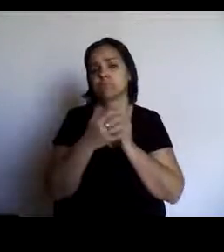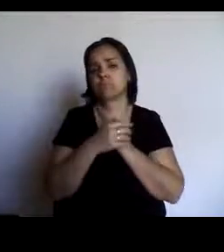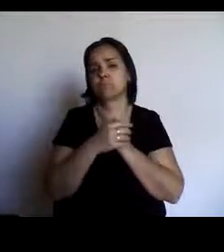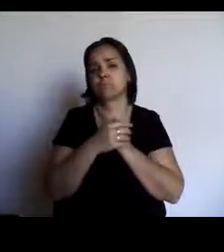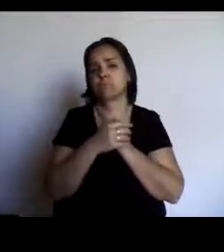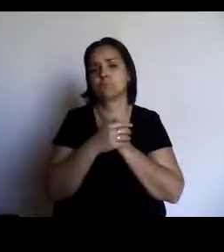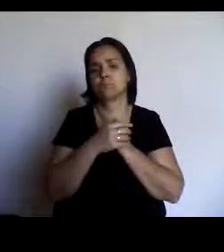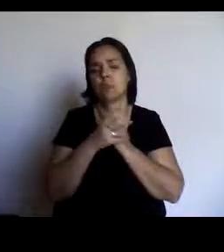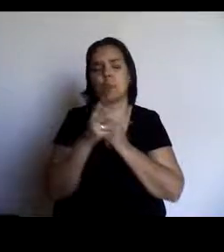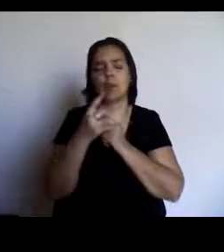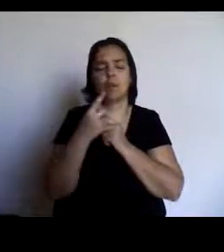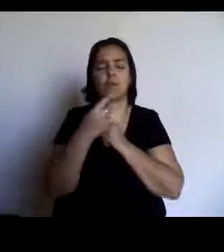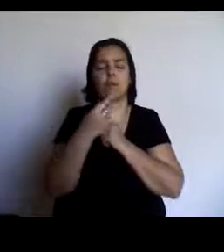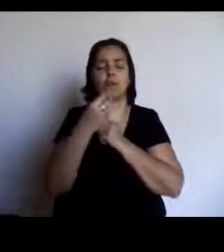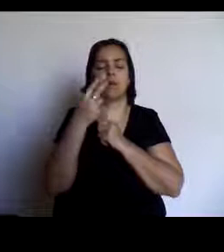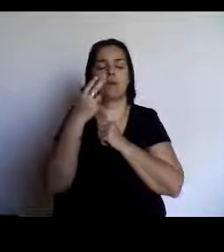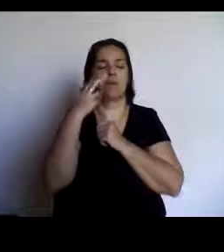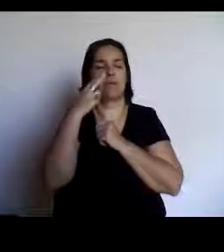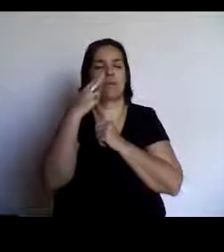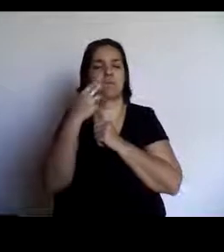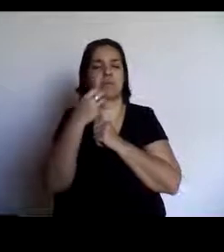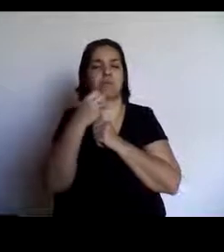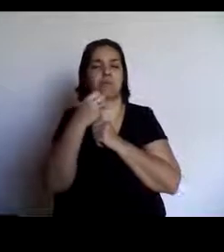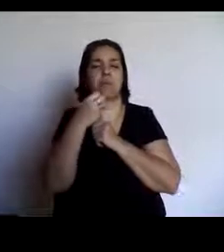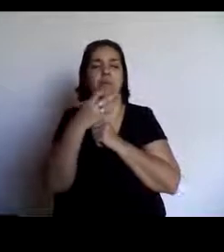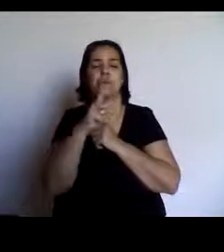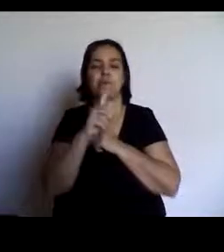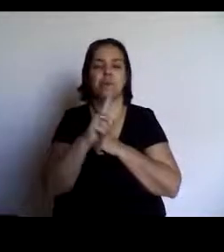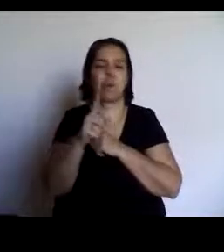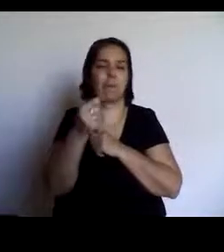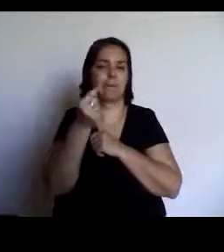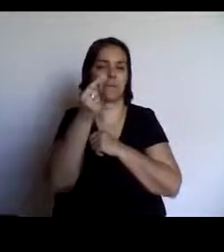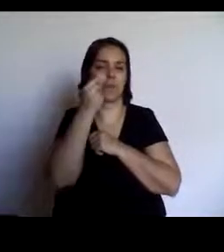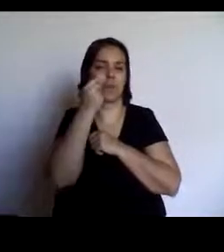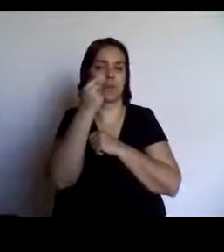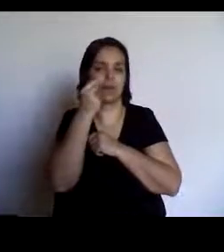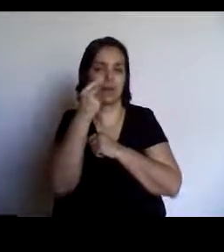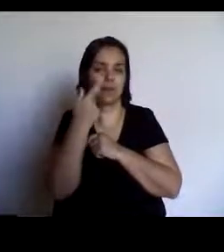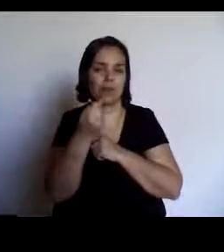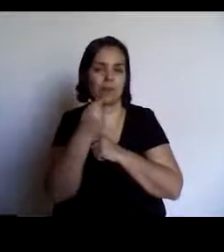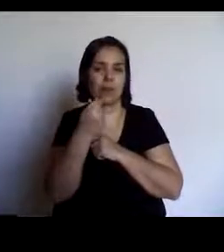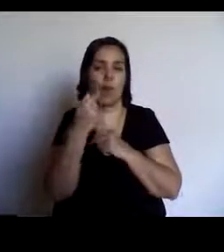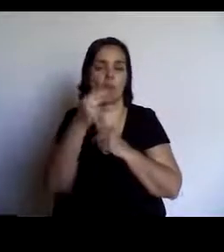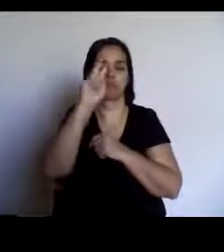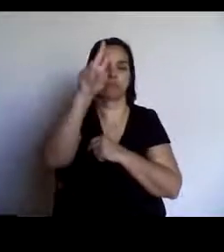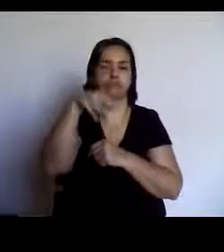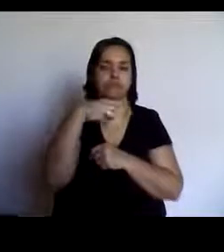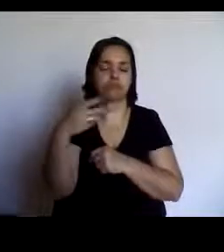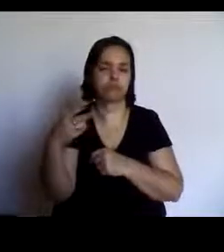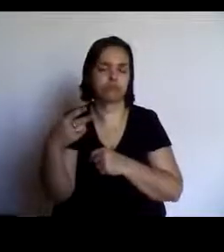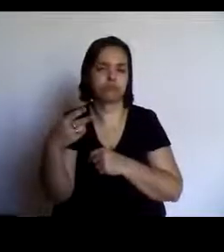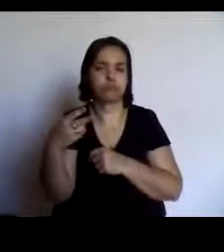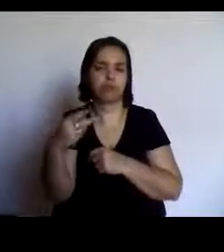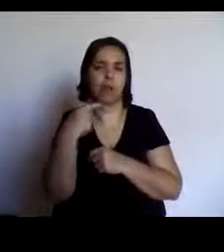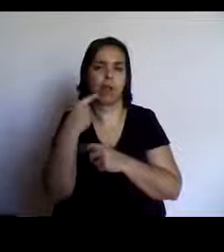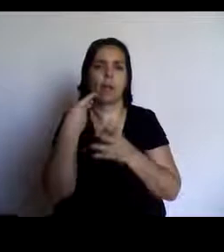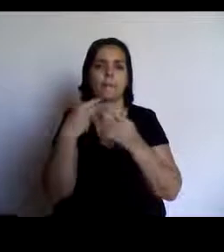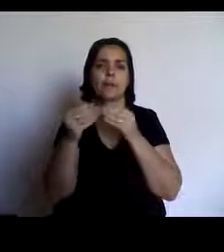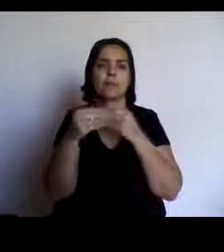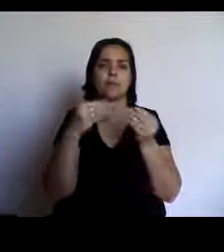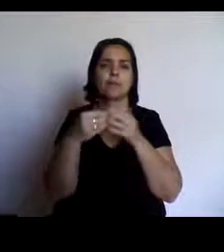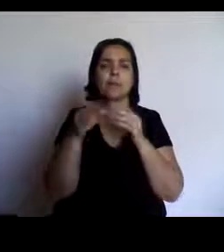vistosos, si se me permite la expresión, desde el punto de vista de que tengan un resultado material, pero que